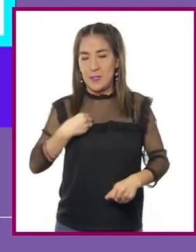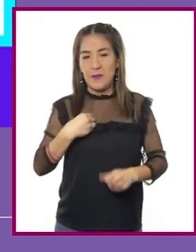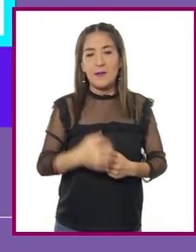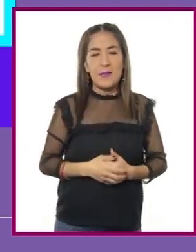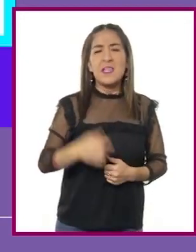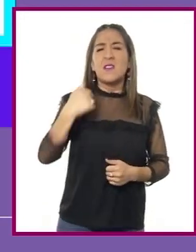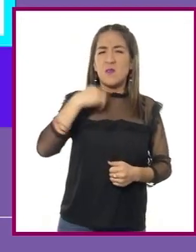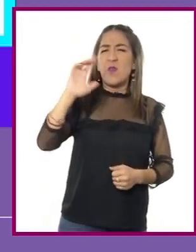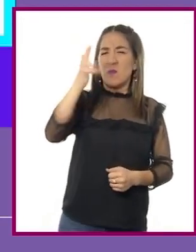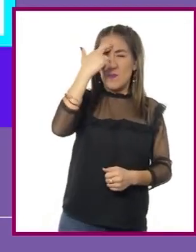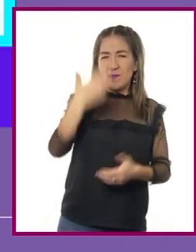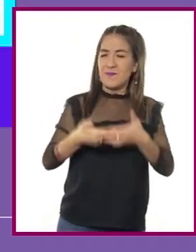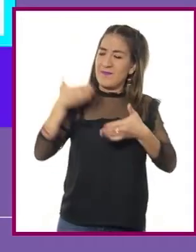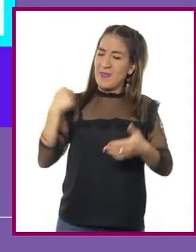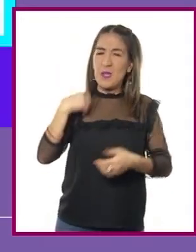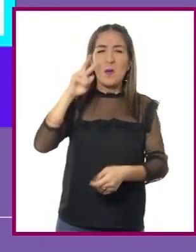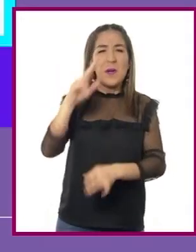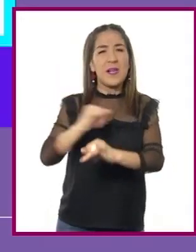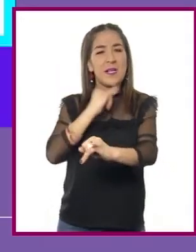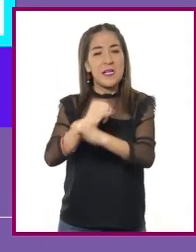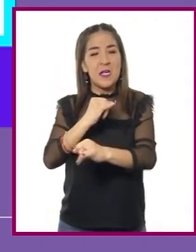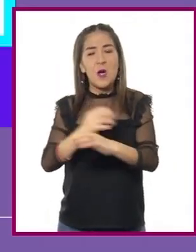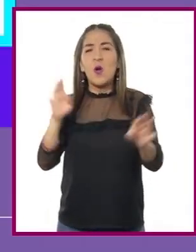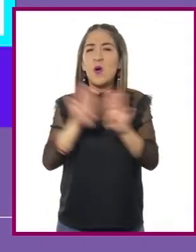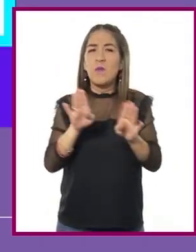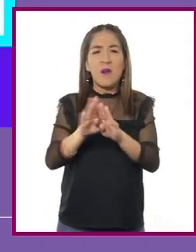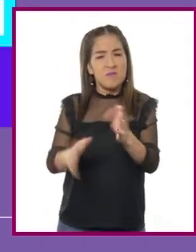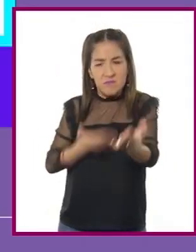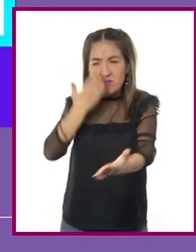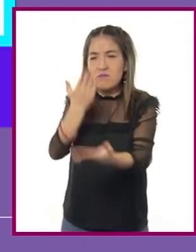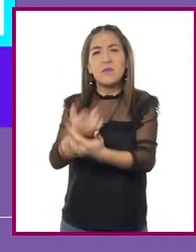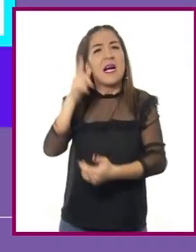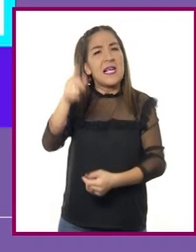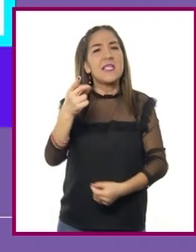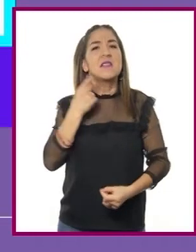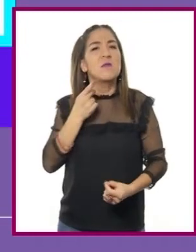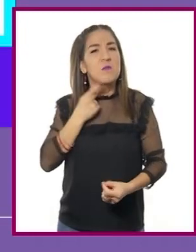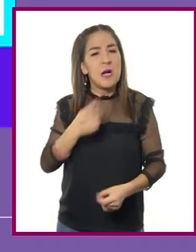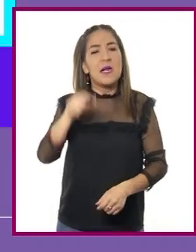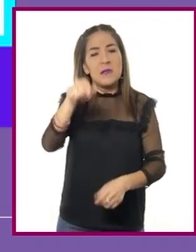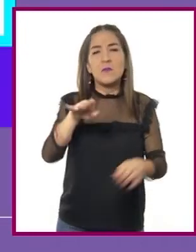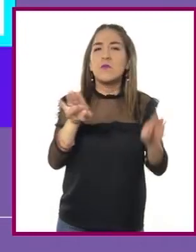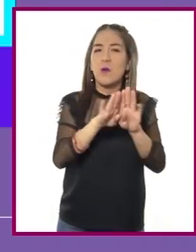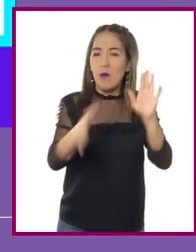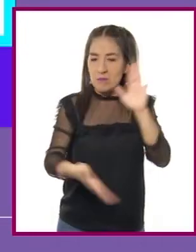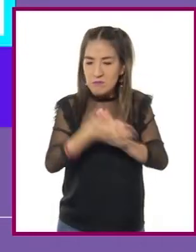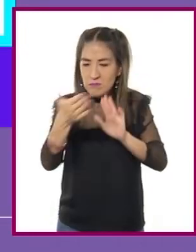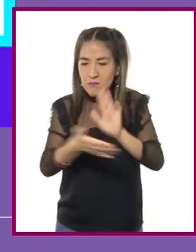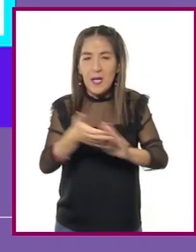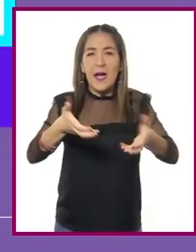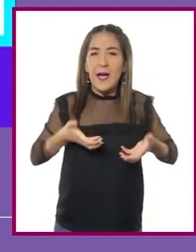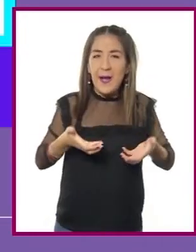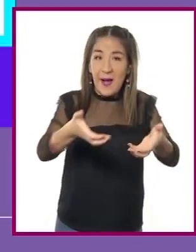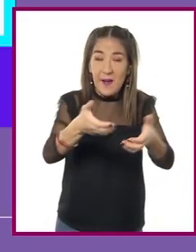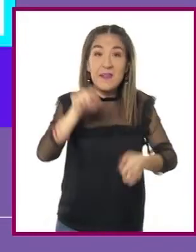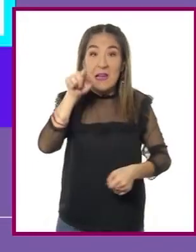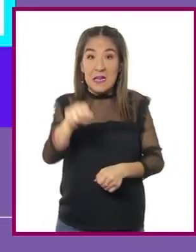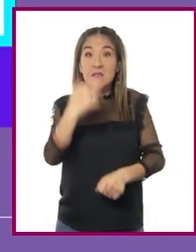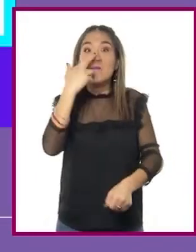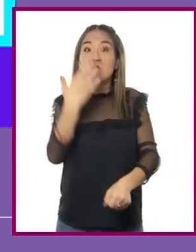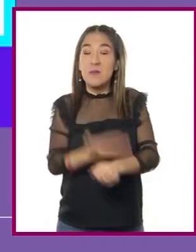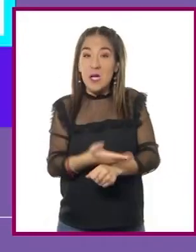vi por internet que unos ciudadanos le exigieron a su diputado que pavimentara una calle. ¿Esto le compete a un